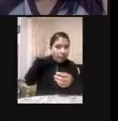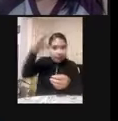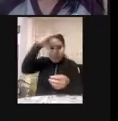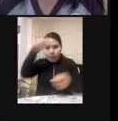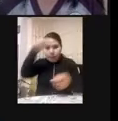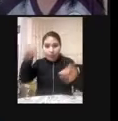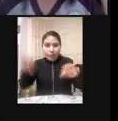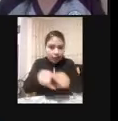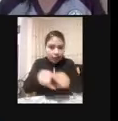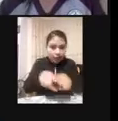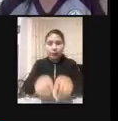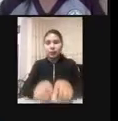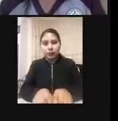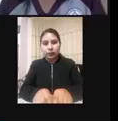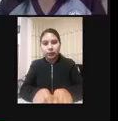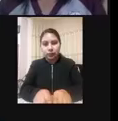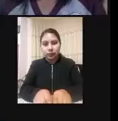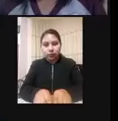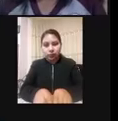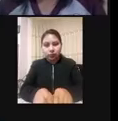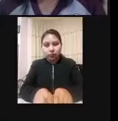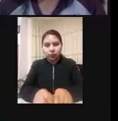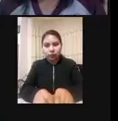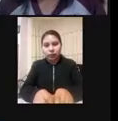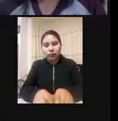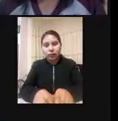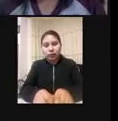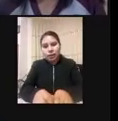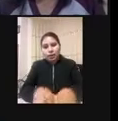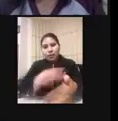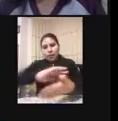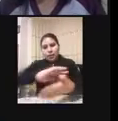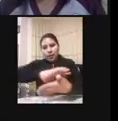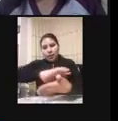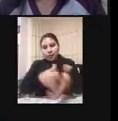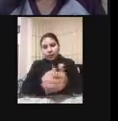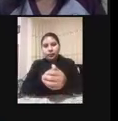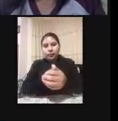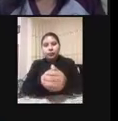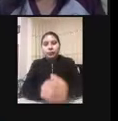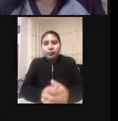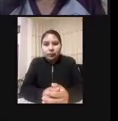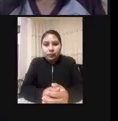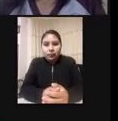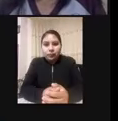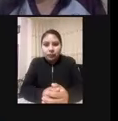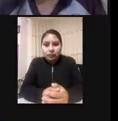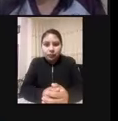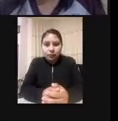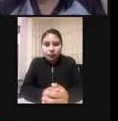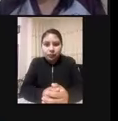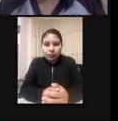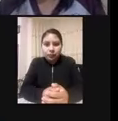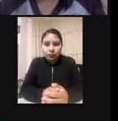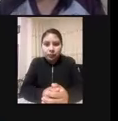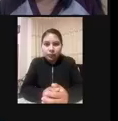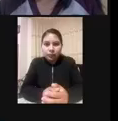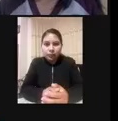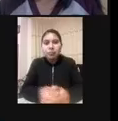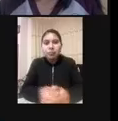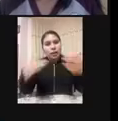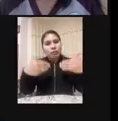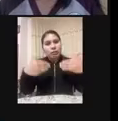Iniciemos. Todos los padres que tienen un niño con síndrome de Down, usualmente ya llegan con nosotros teniendo este diagnóstico, porque es